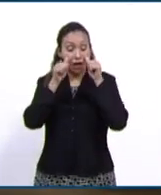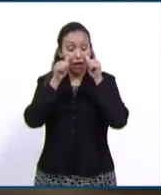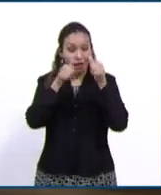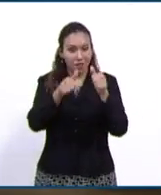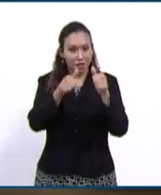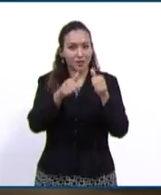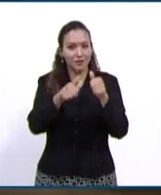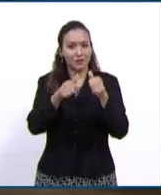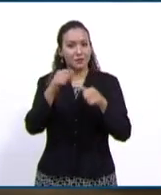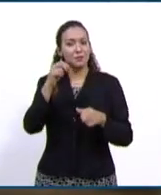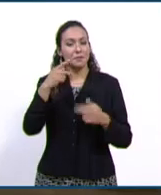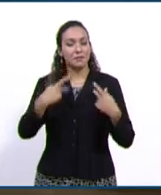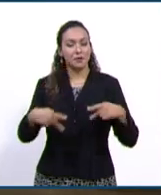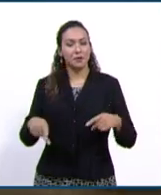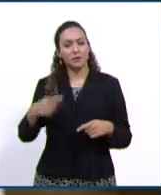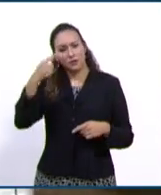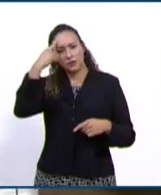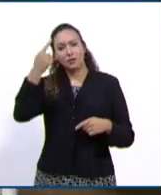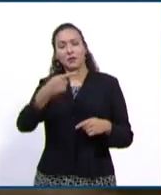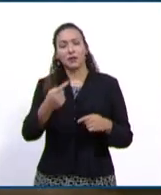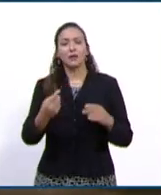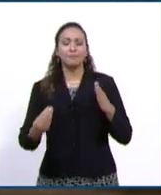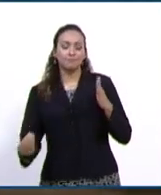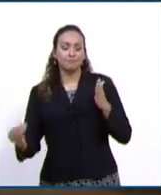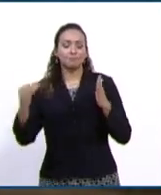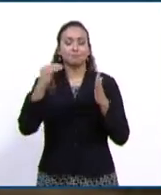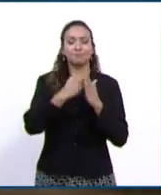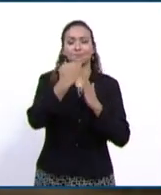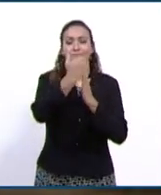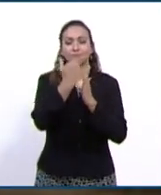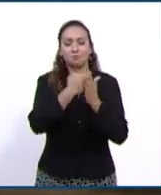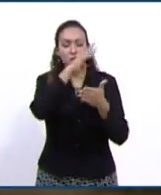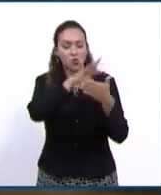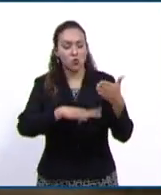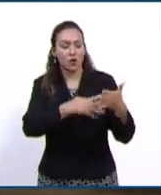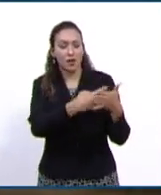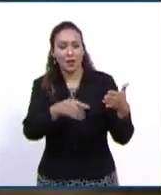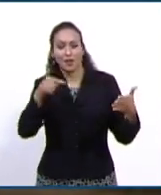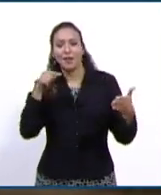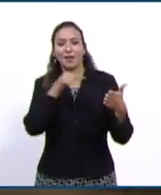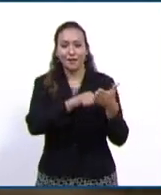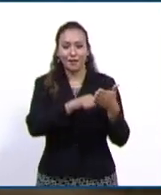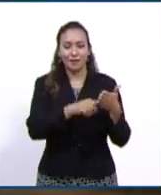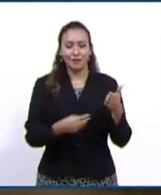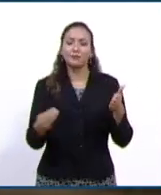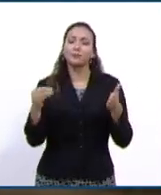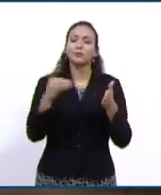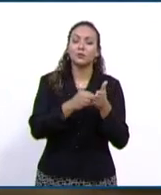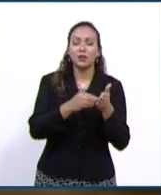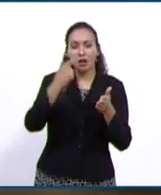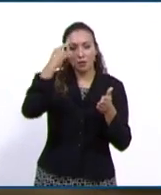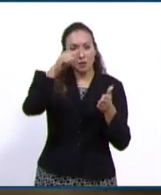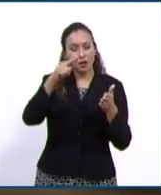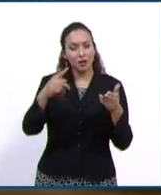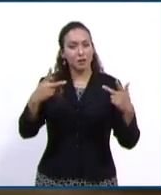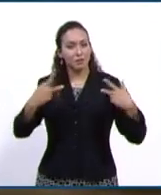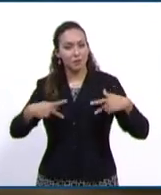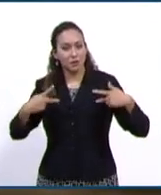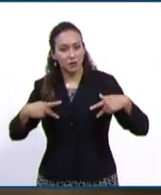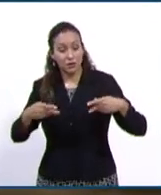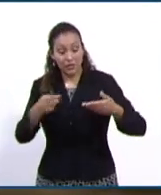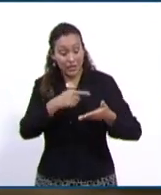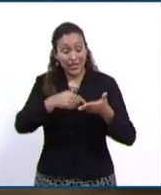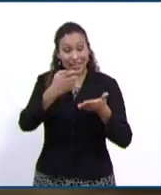para hacer posible una agenda propositiva y apartidista que pondremos a